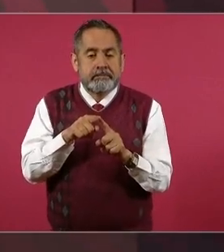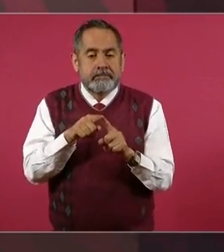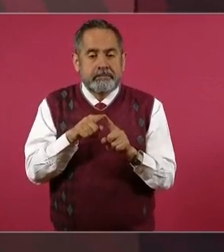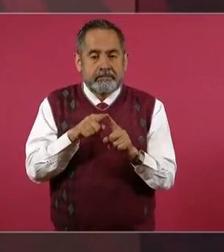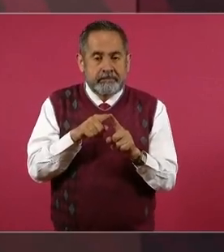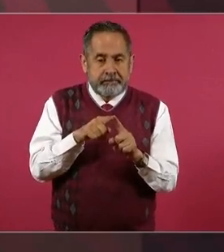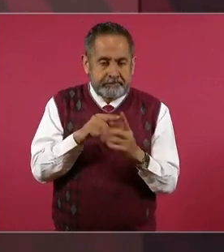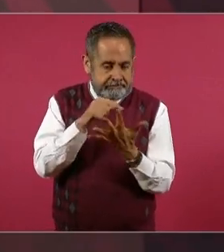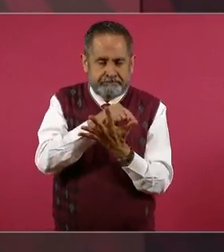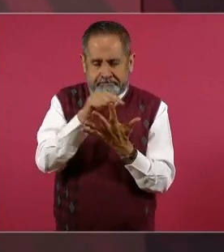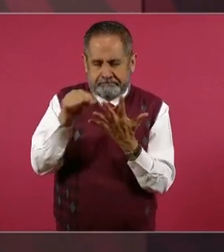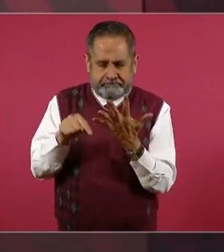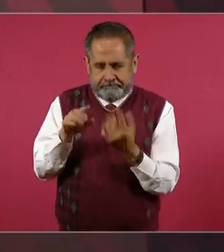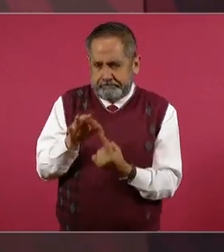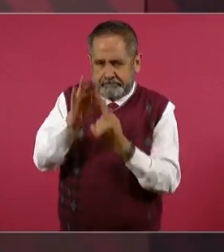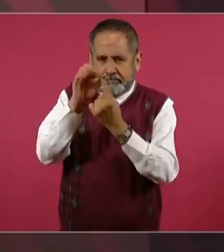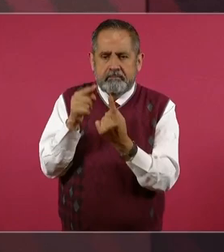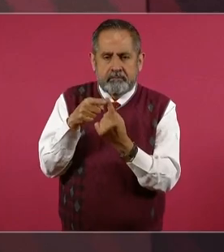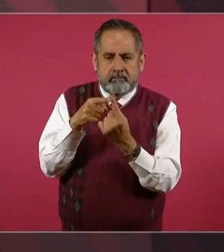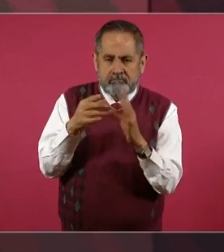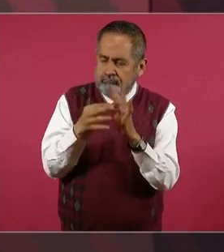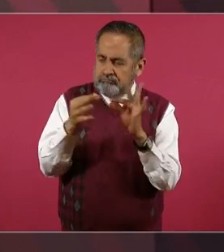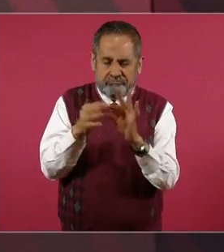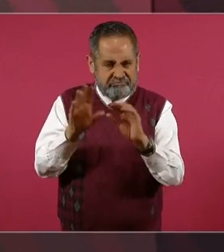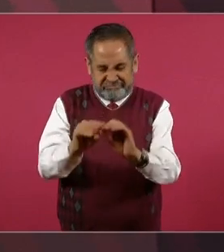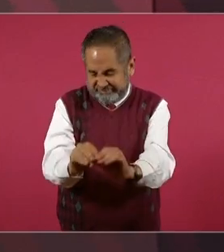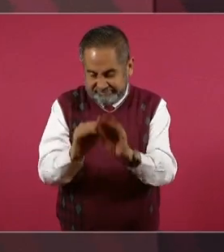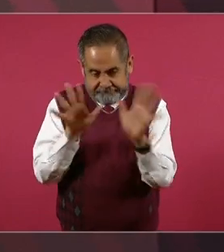una de las redes sociales,